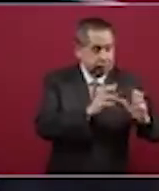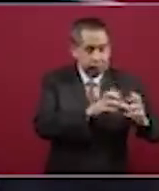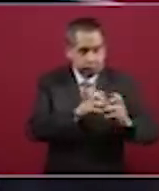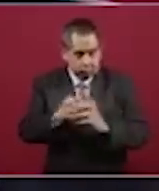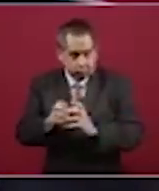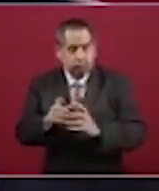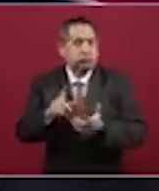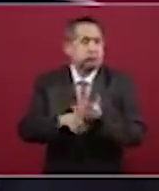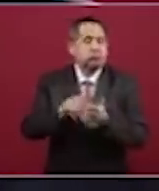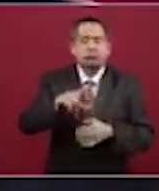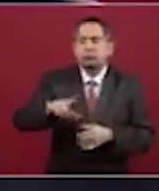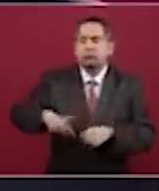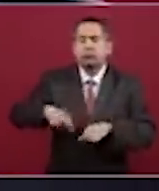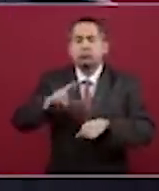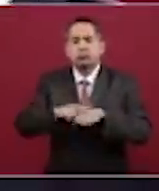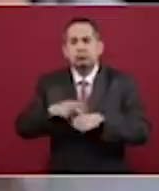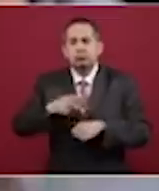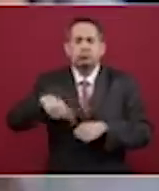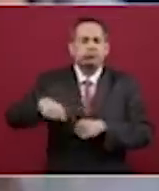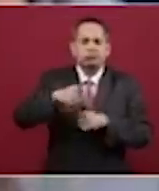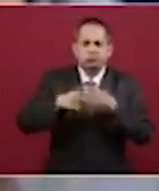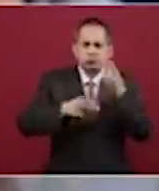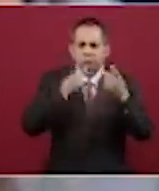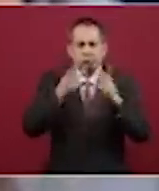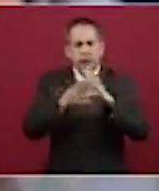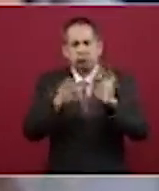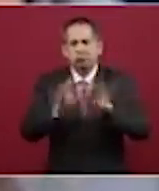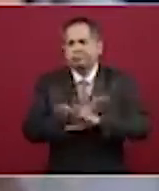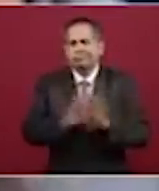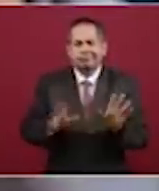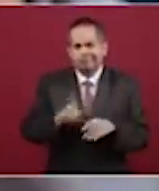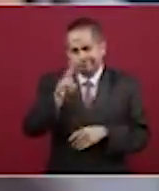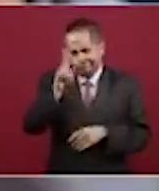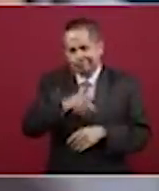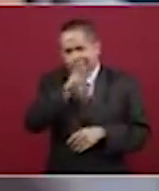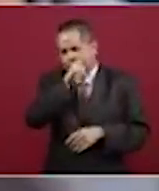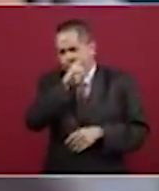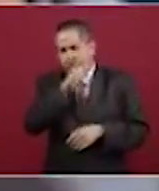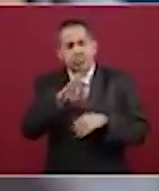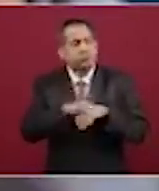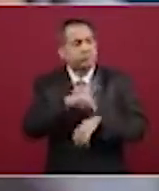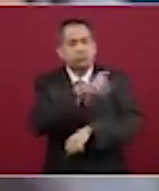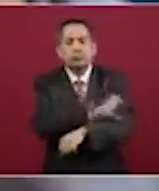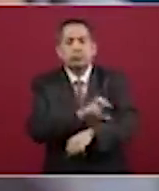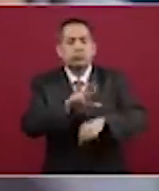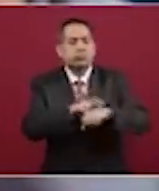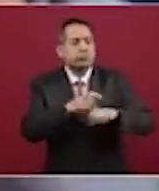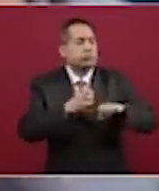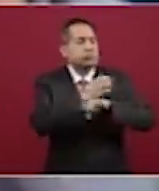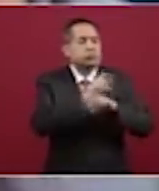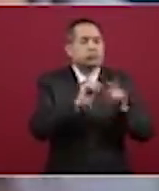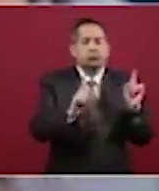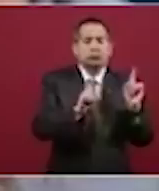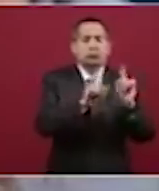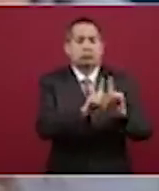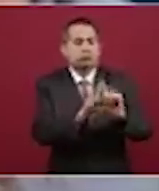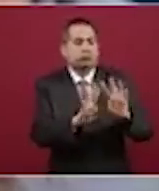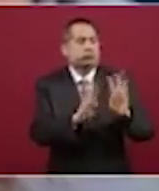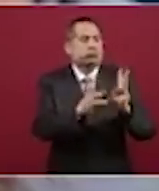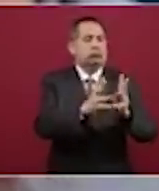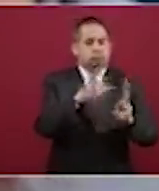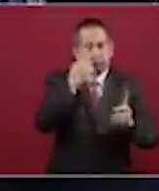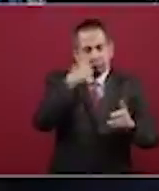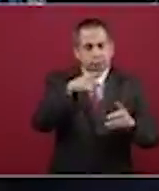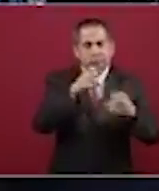habían elevado su voz para decir que era una preocupación que los coordinadores estatales estuvieran involucrados en